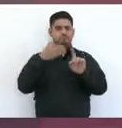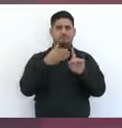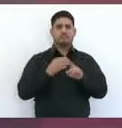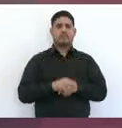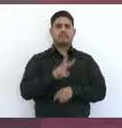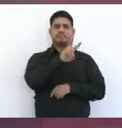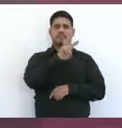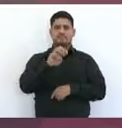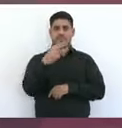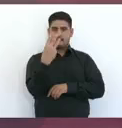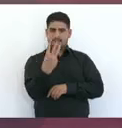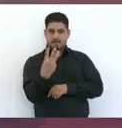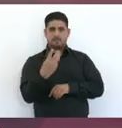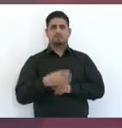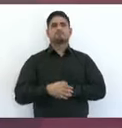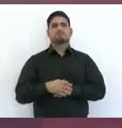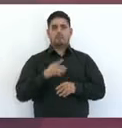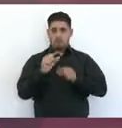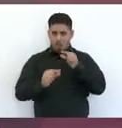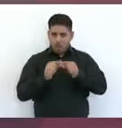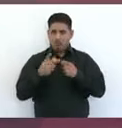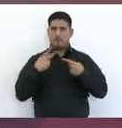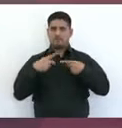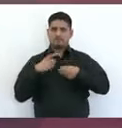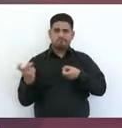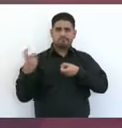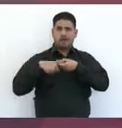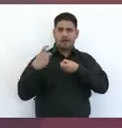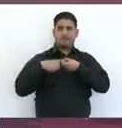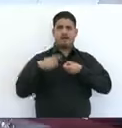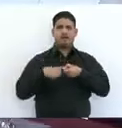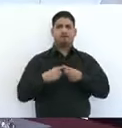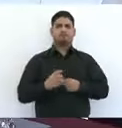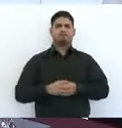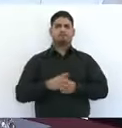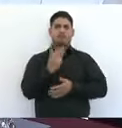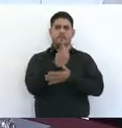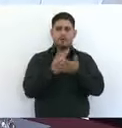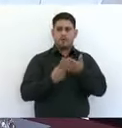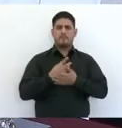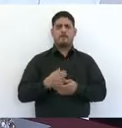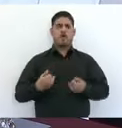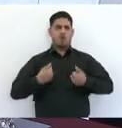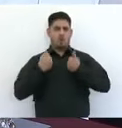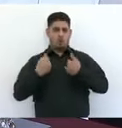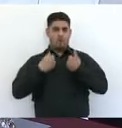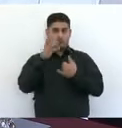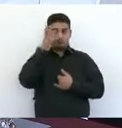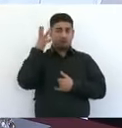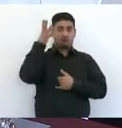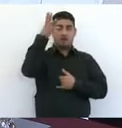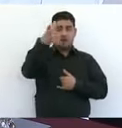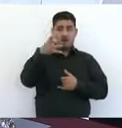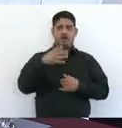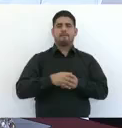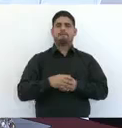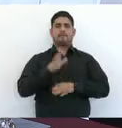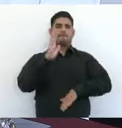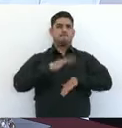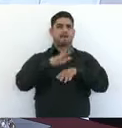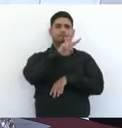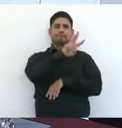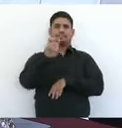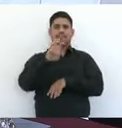con las incorporaciones que se están realizando. En lo que respecta al programa Jóvenes Construyendo el Futuro, más de 300